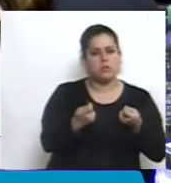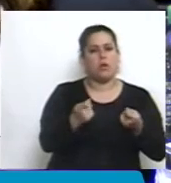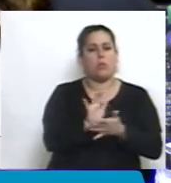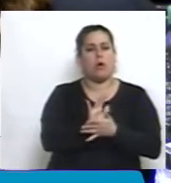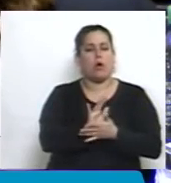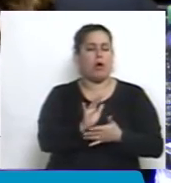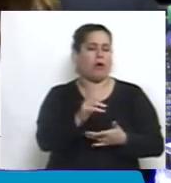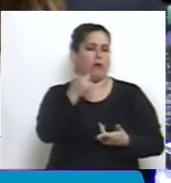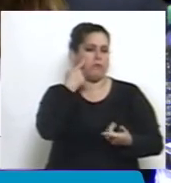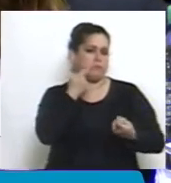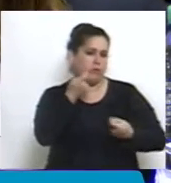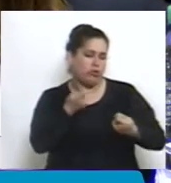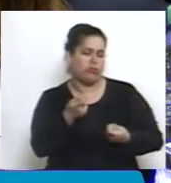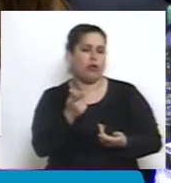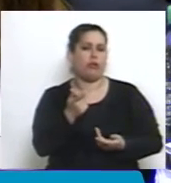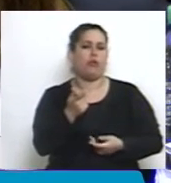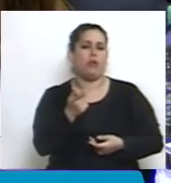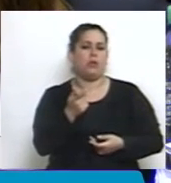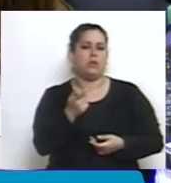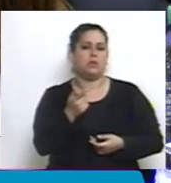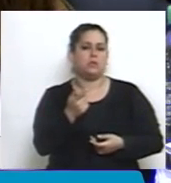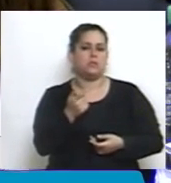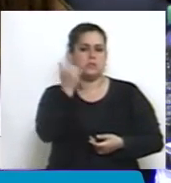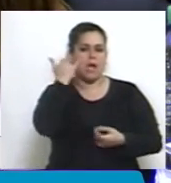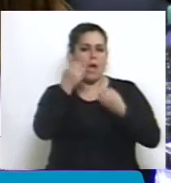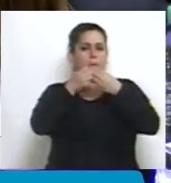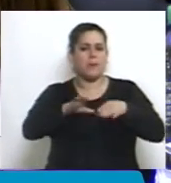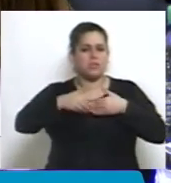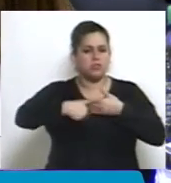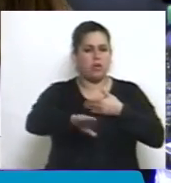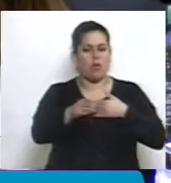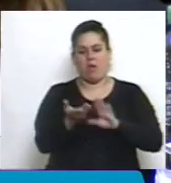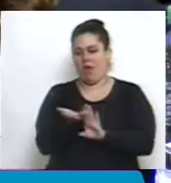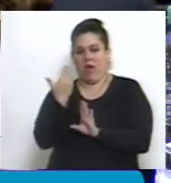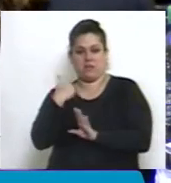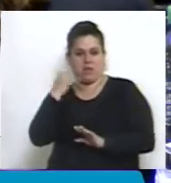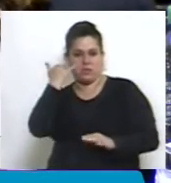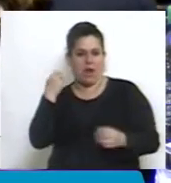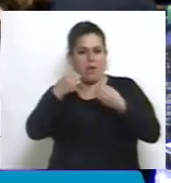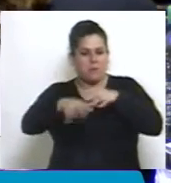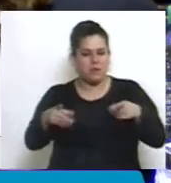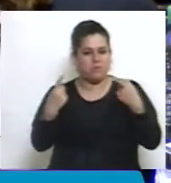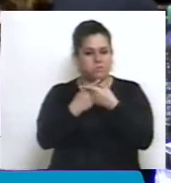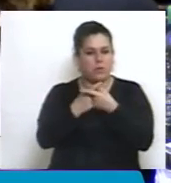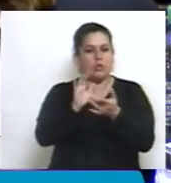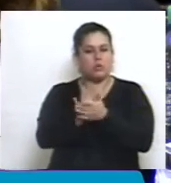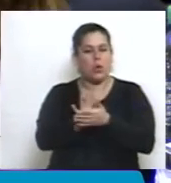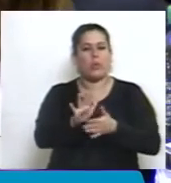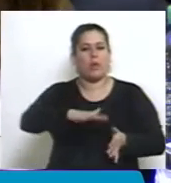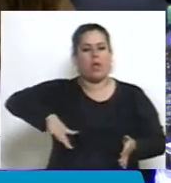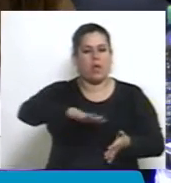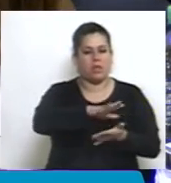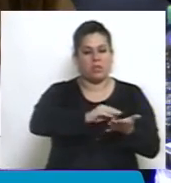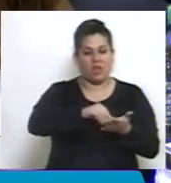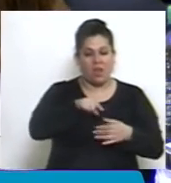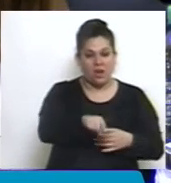asentamientos irregulares que hemos empezado a discutir en el día de ayer con el tema del dominio de la tierra,